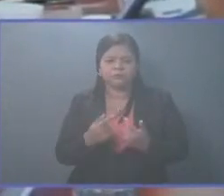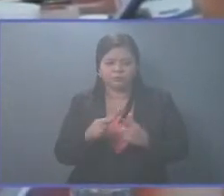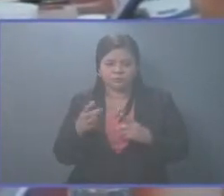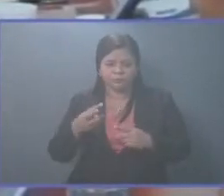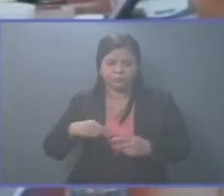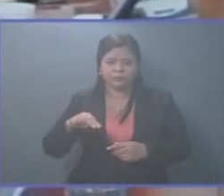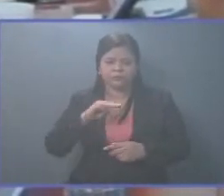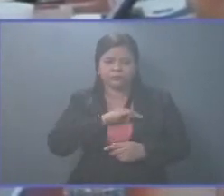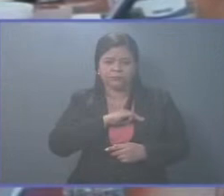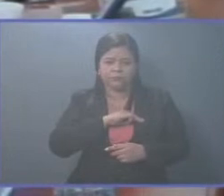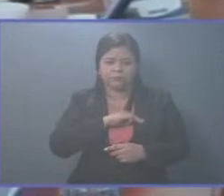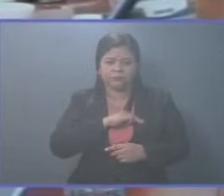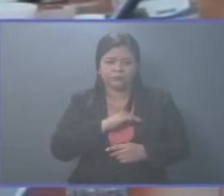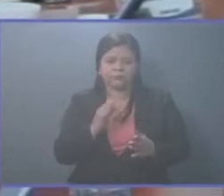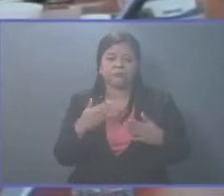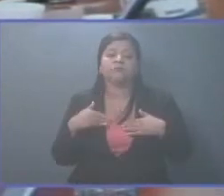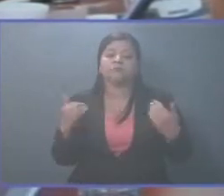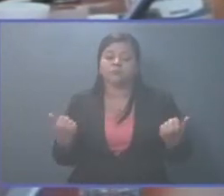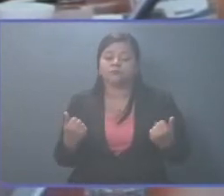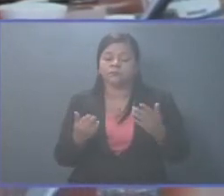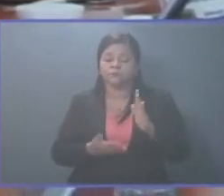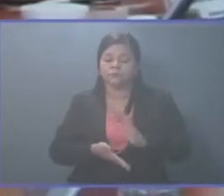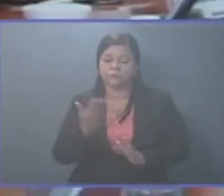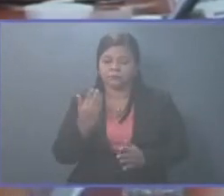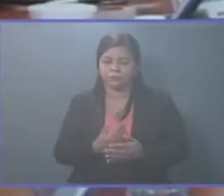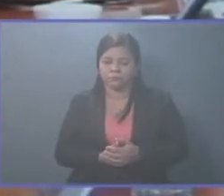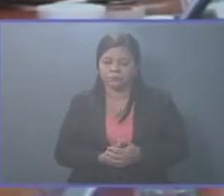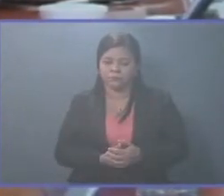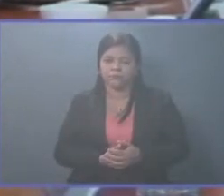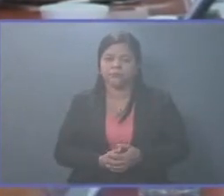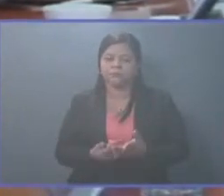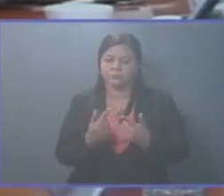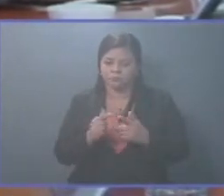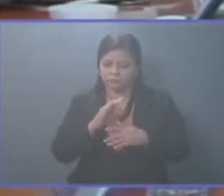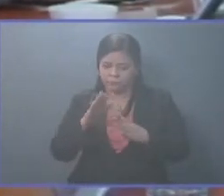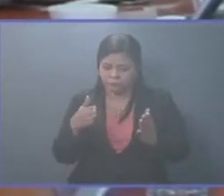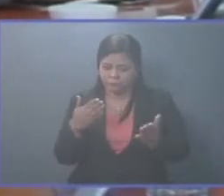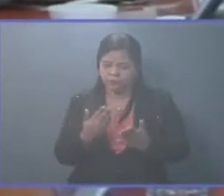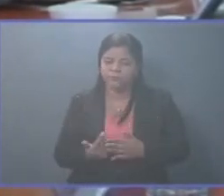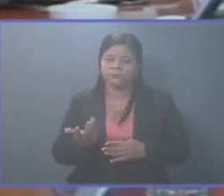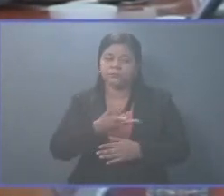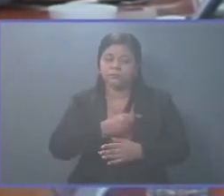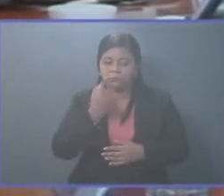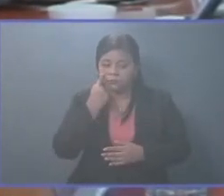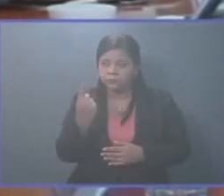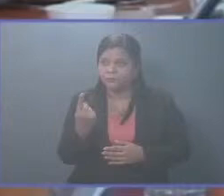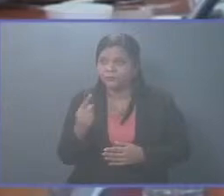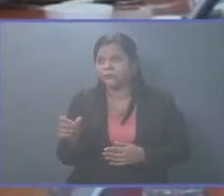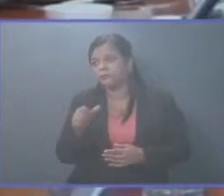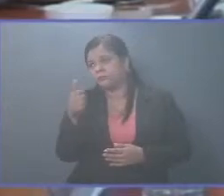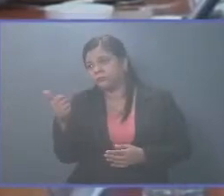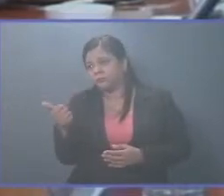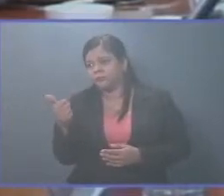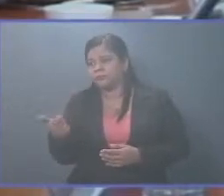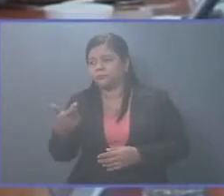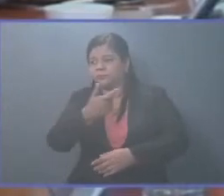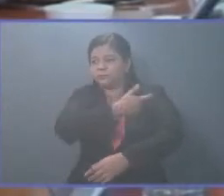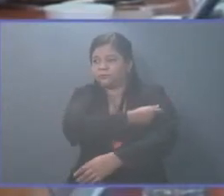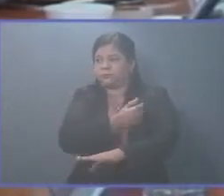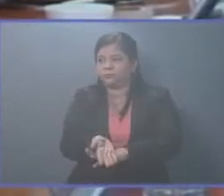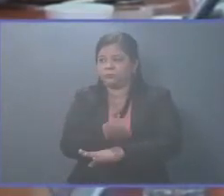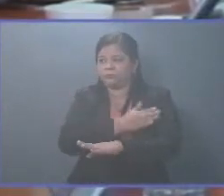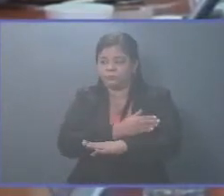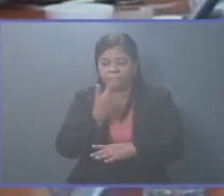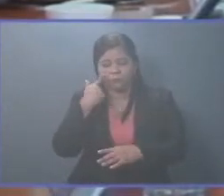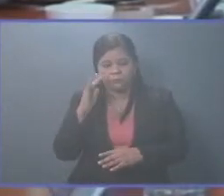Salud. Entonces, usualmente, y esto lo hemos estado viendo con otras vacunas previamente, como la